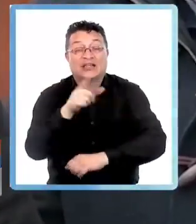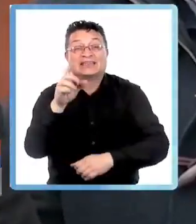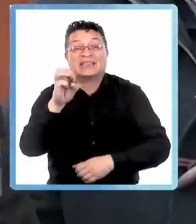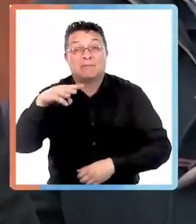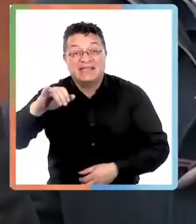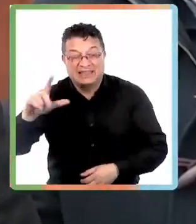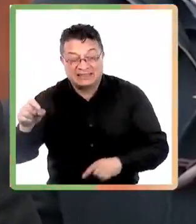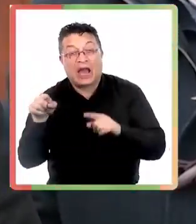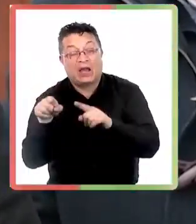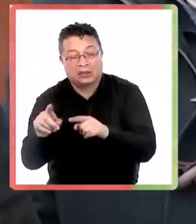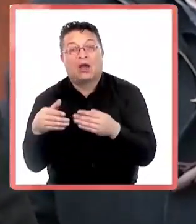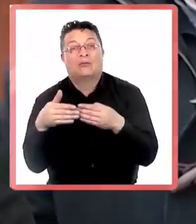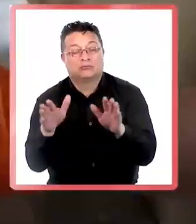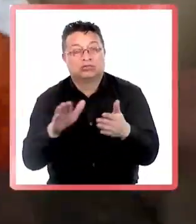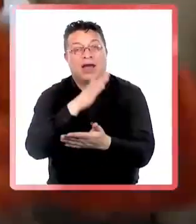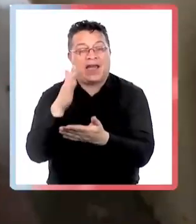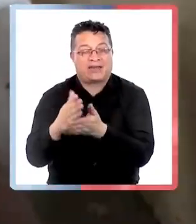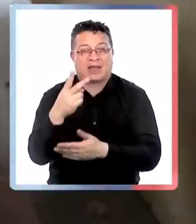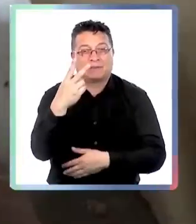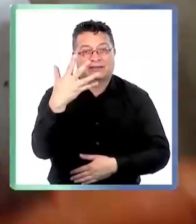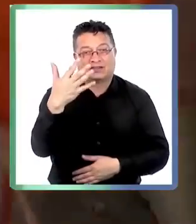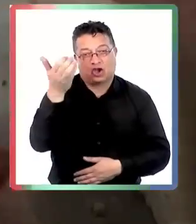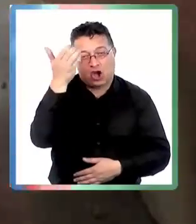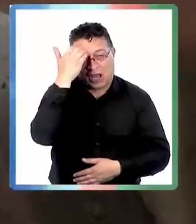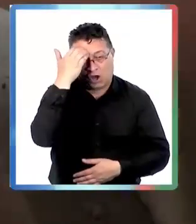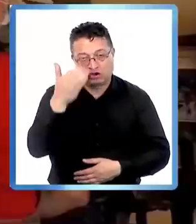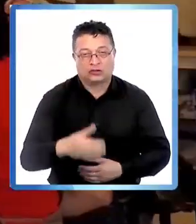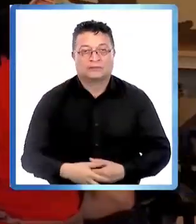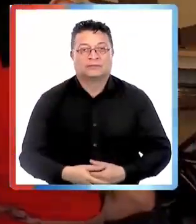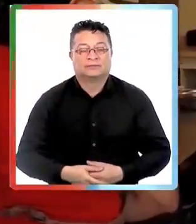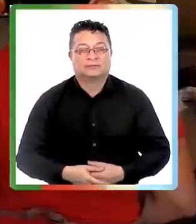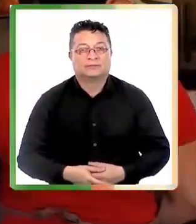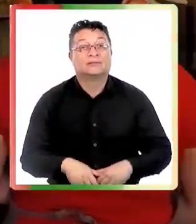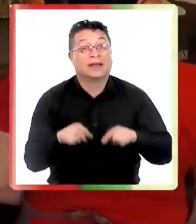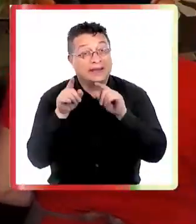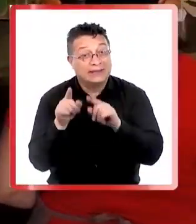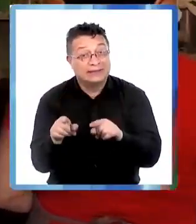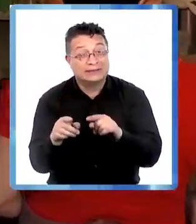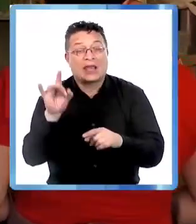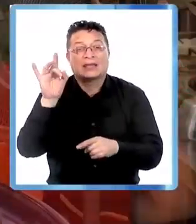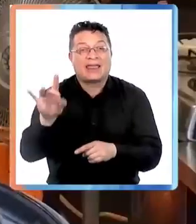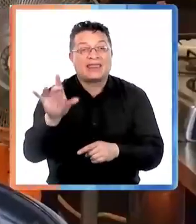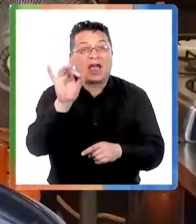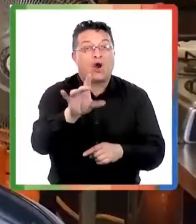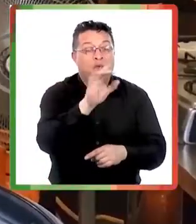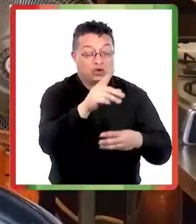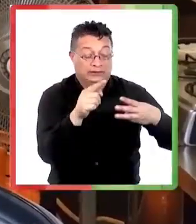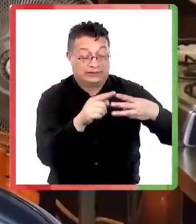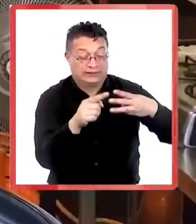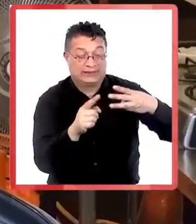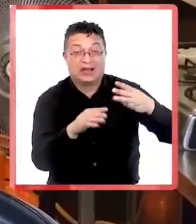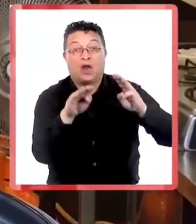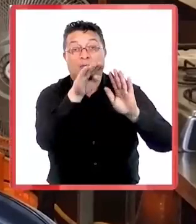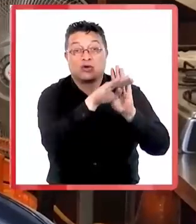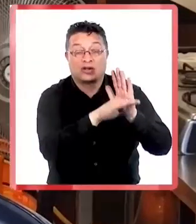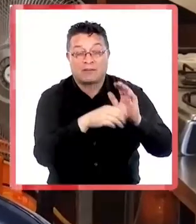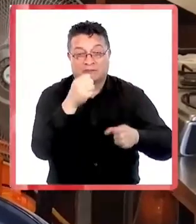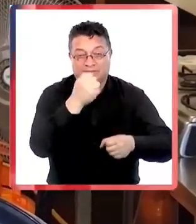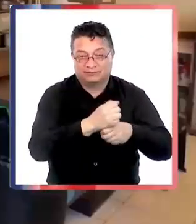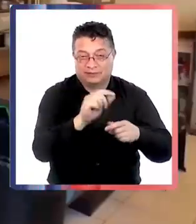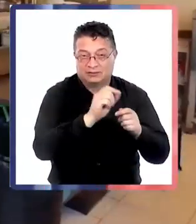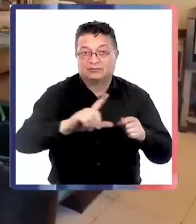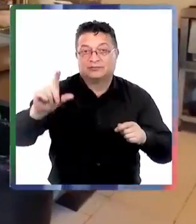Semilla Inicia están abiertos ambos instrumentos hasta el día 25 de agosto. Detalles sobre cada uno de los 3 programas